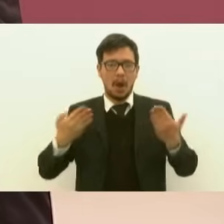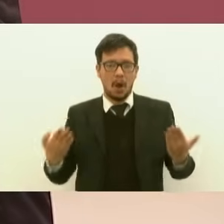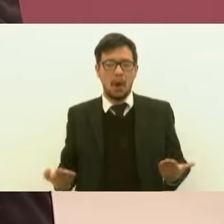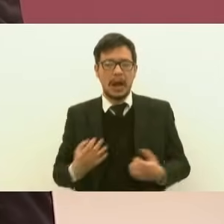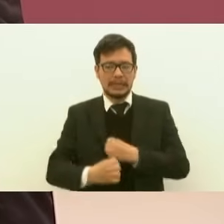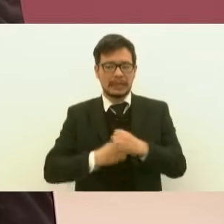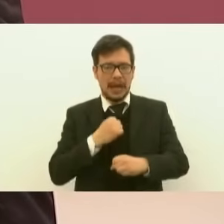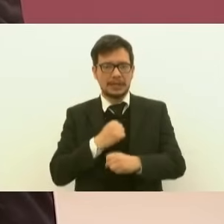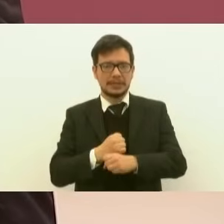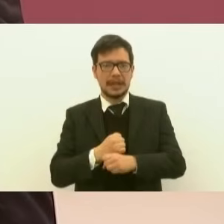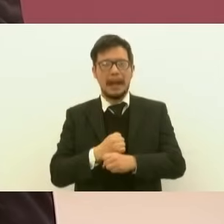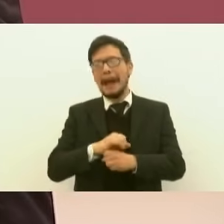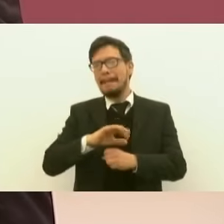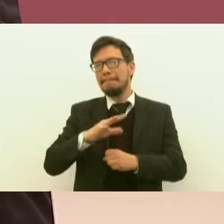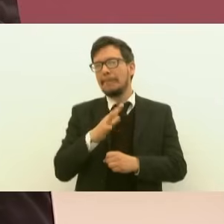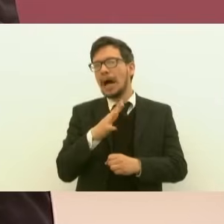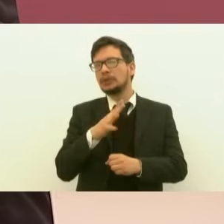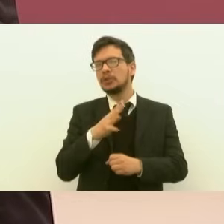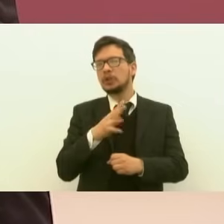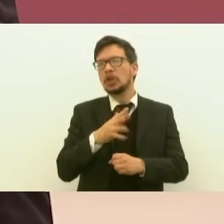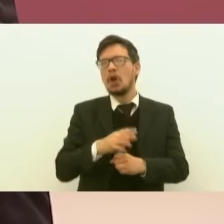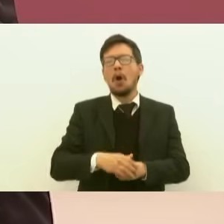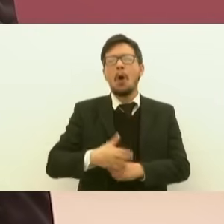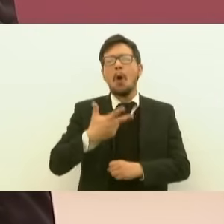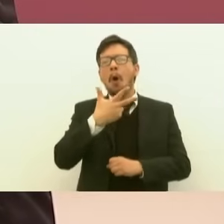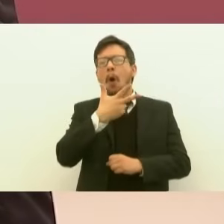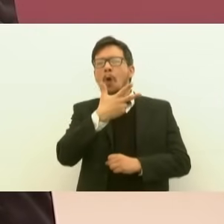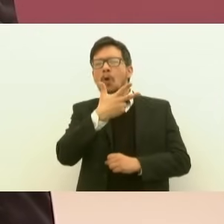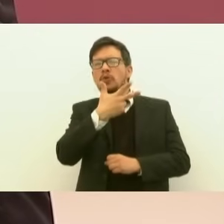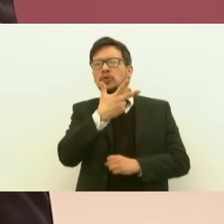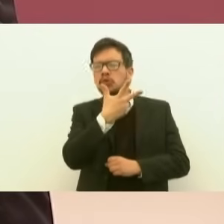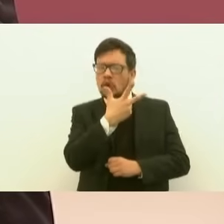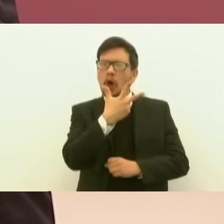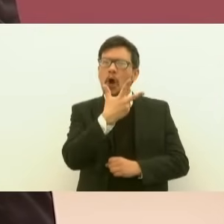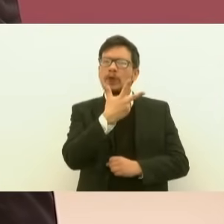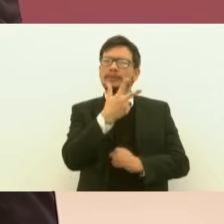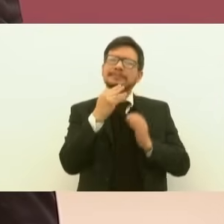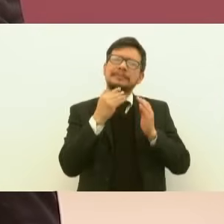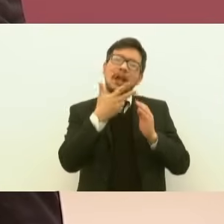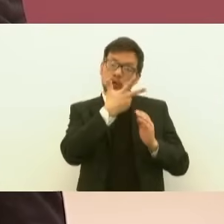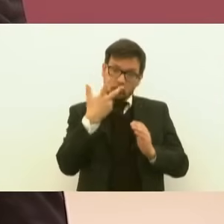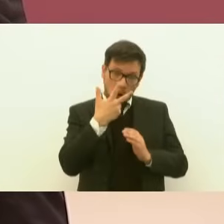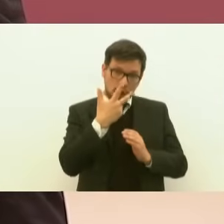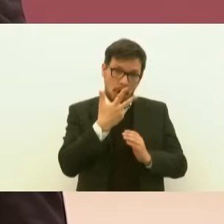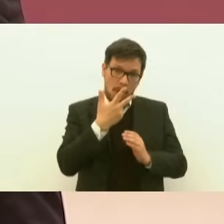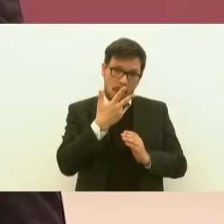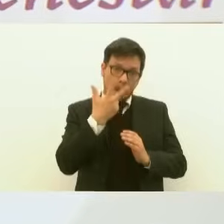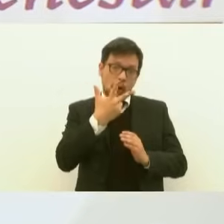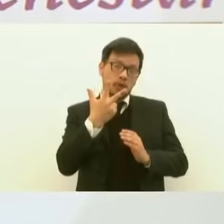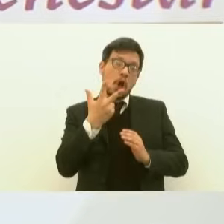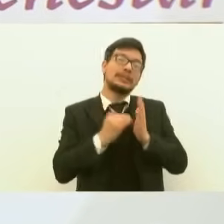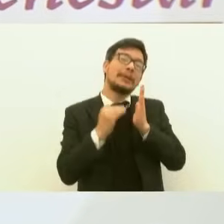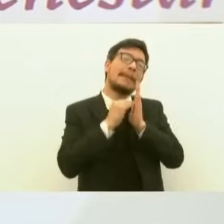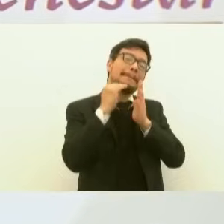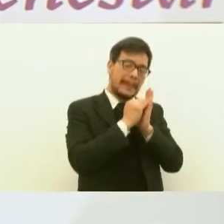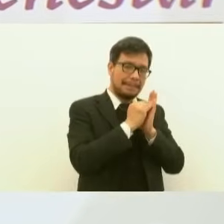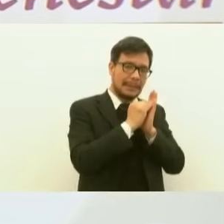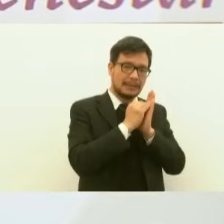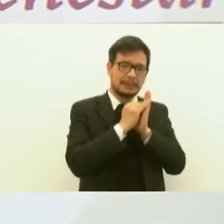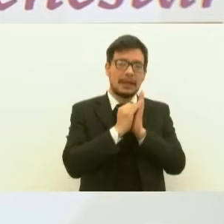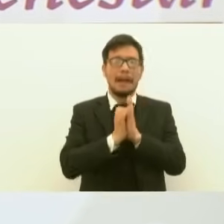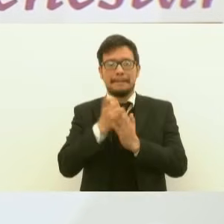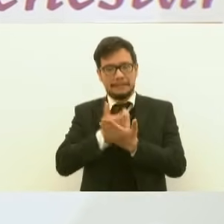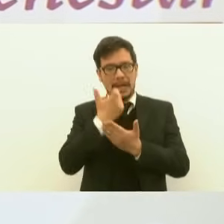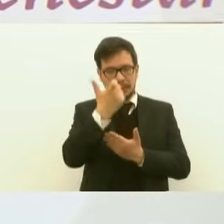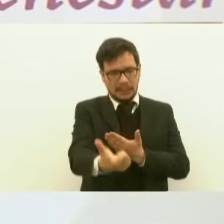llegar cerca de los 800 mil millones de pesos a las familias, de